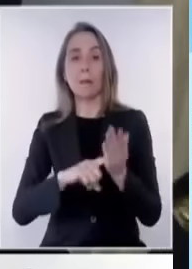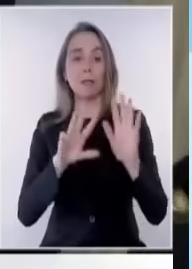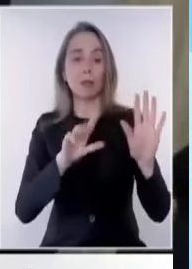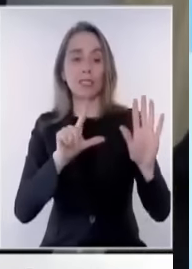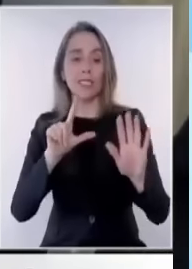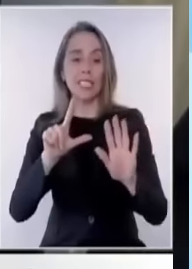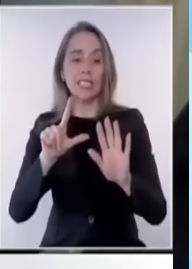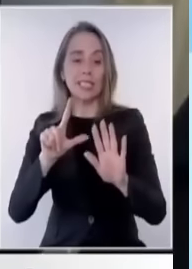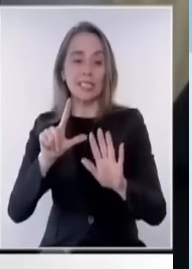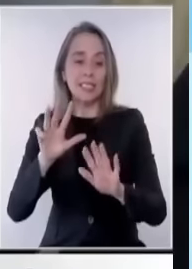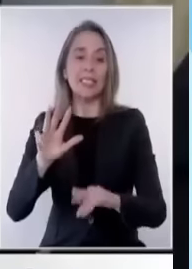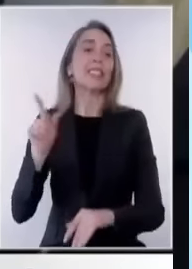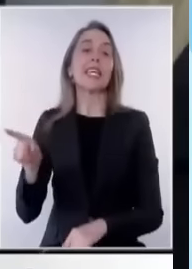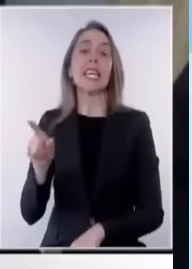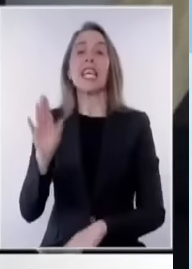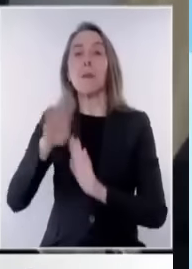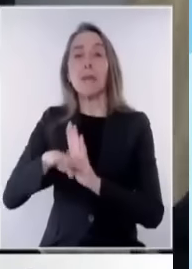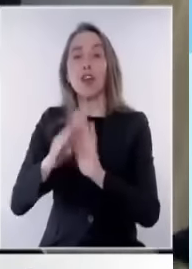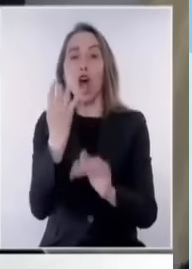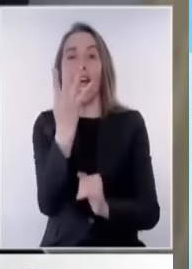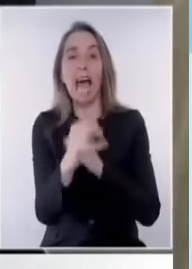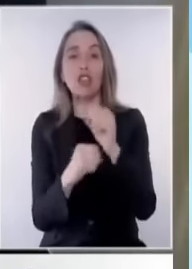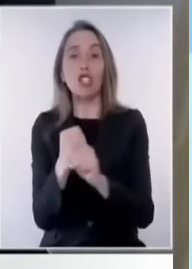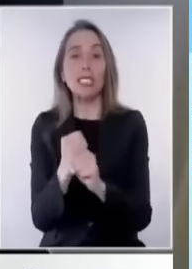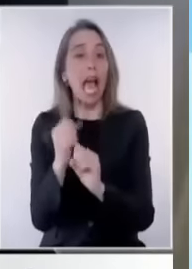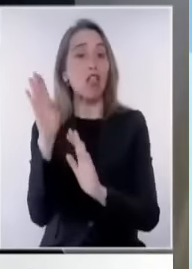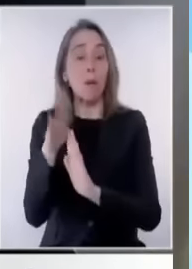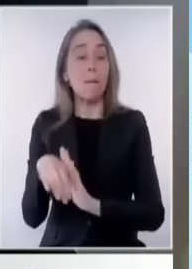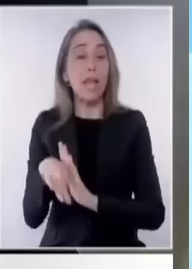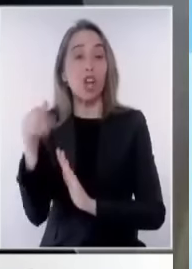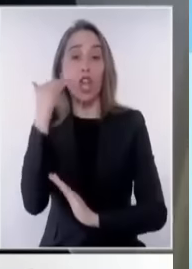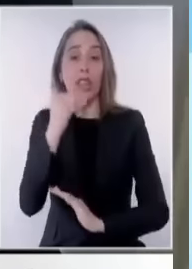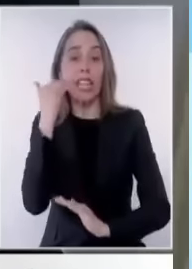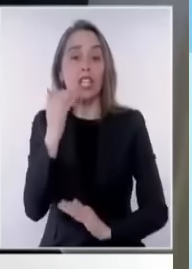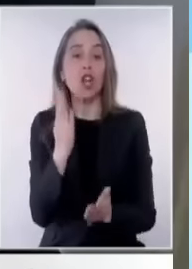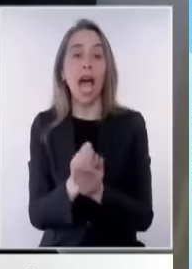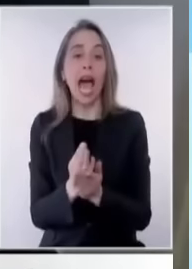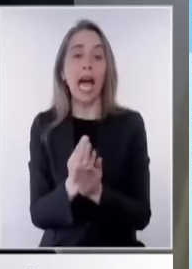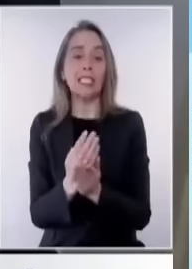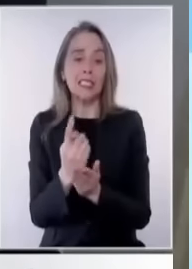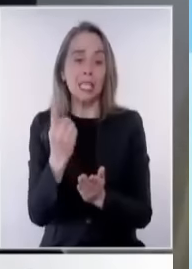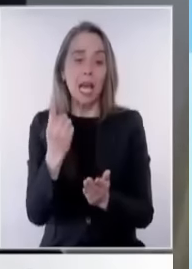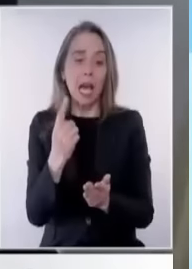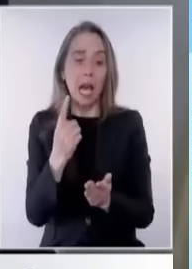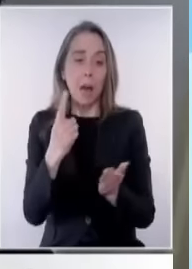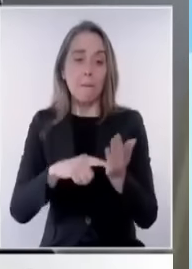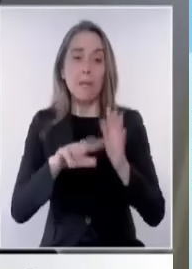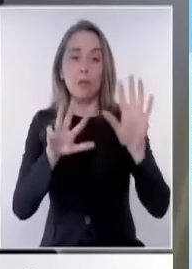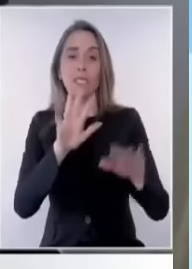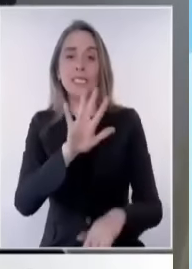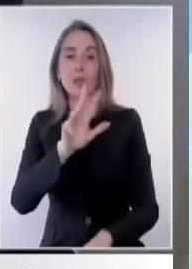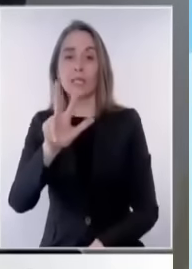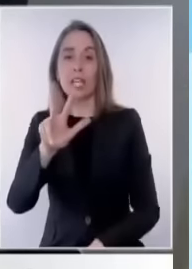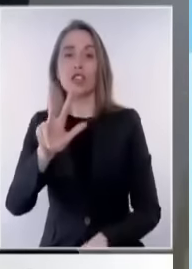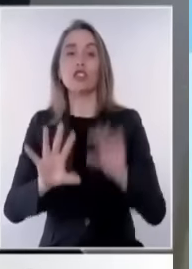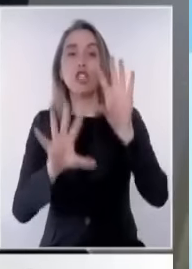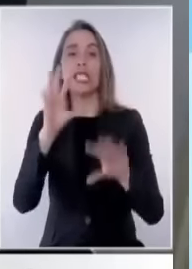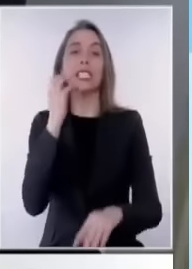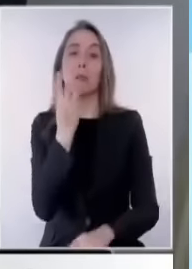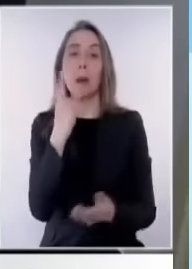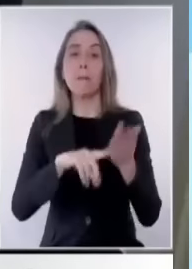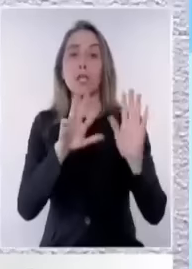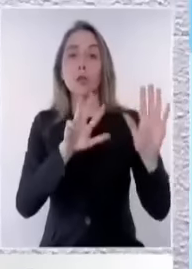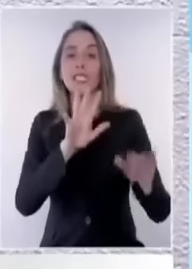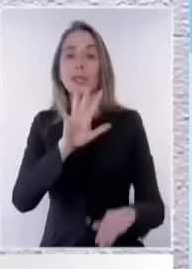menor de edad. 21 de mayo, era menor de edad, tenía 14 años. Vivió hasta el año 58, 15 de mayo